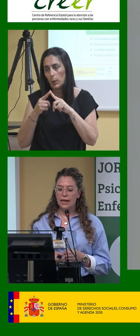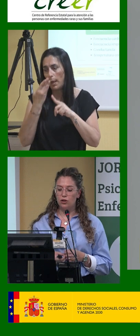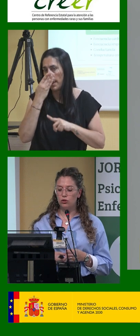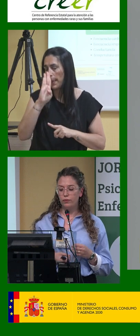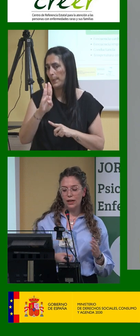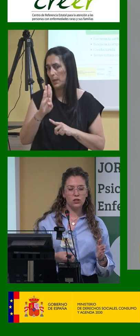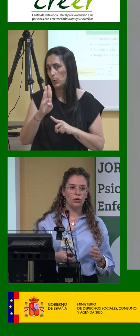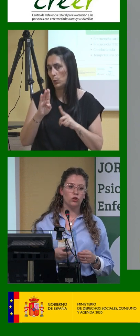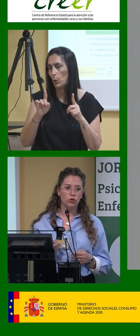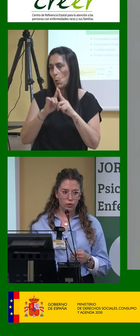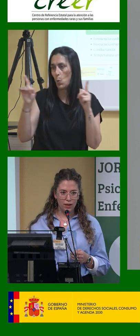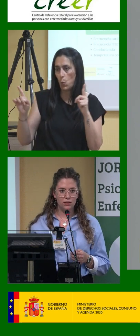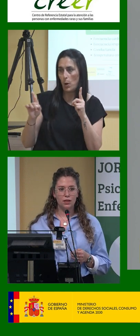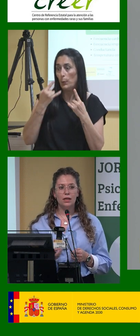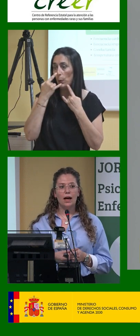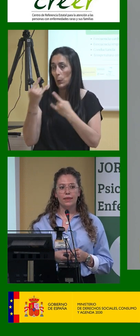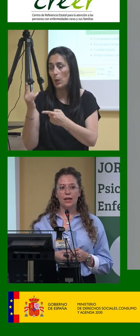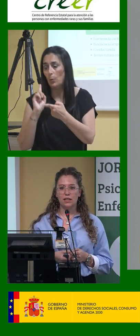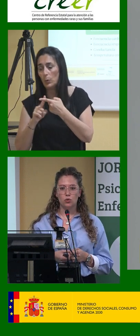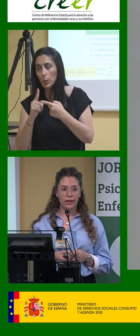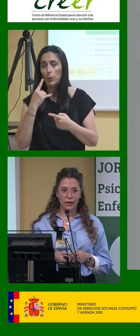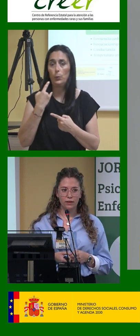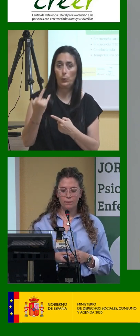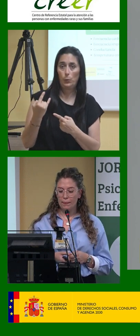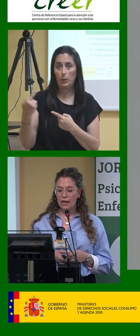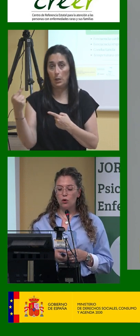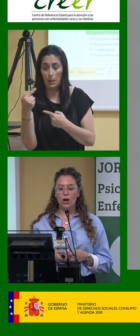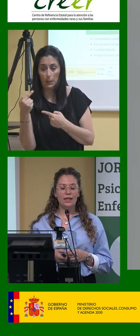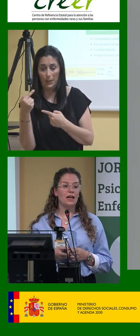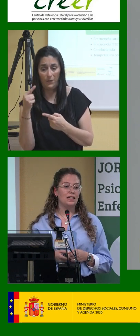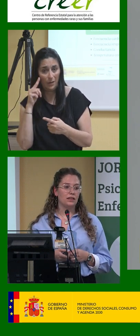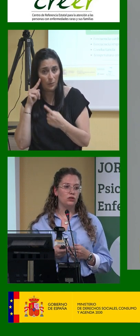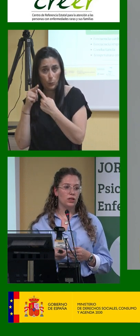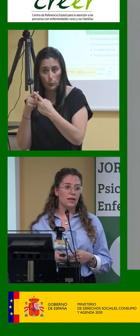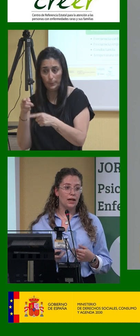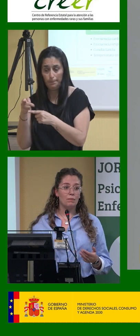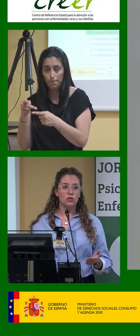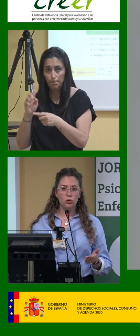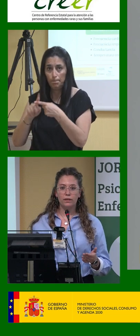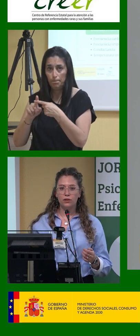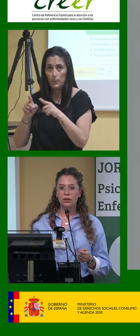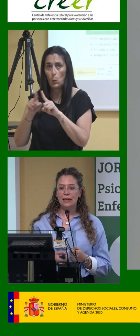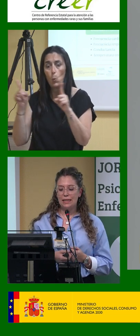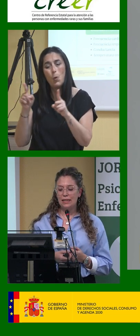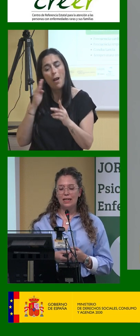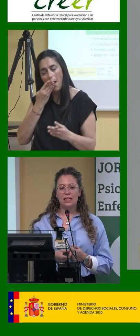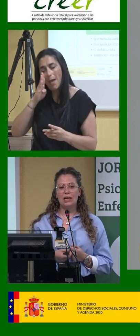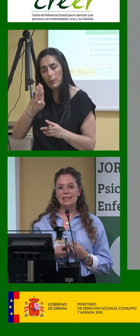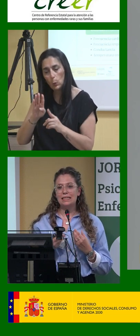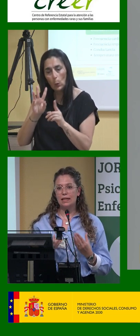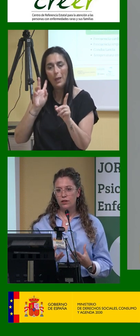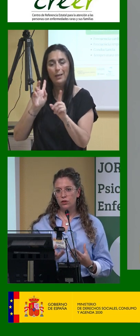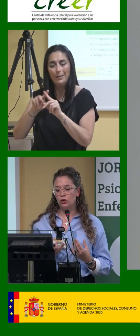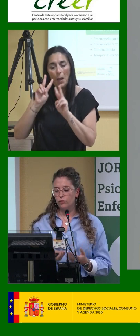actitudes erotófilas o erotófobas hacia la sexualidad, cuáles eran las actitudes hacia la masturbación y